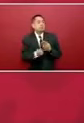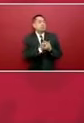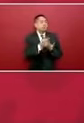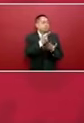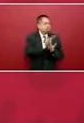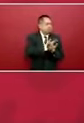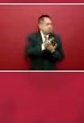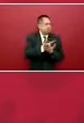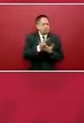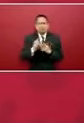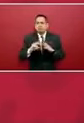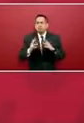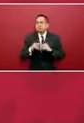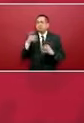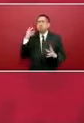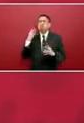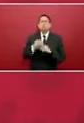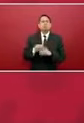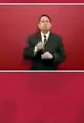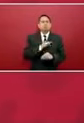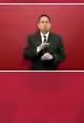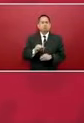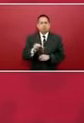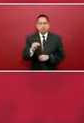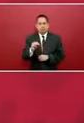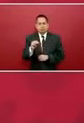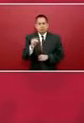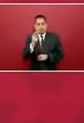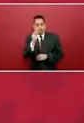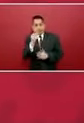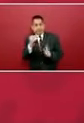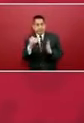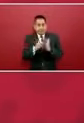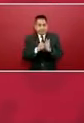llevamos alrededor de 25,000